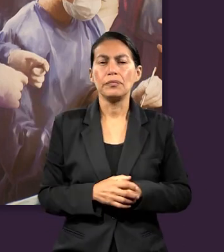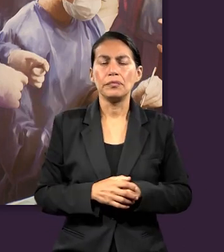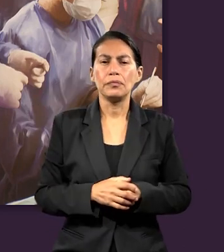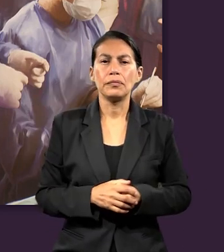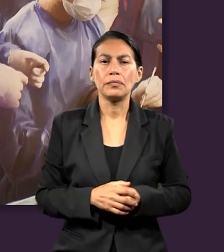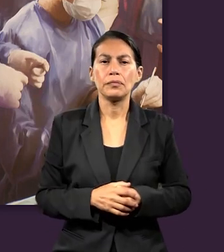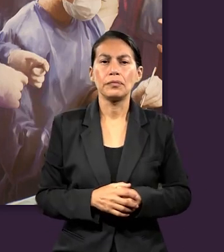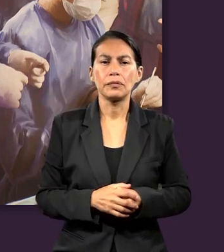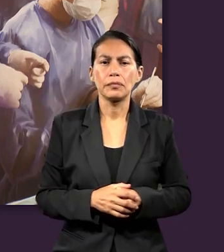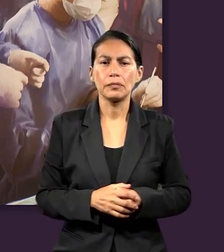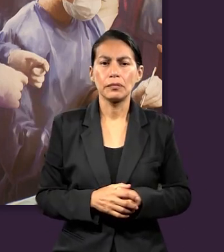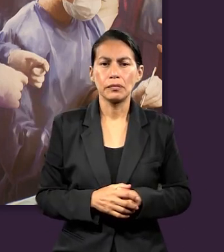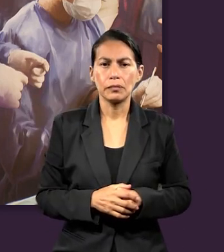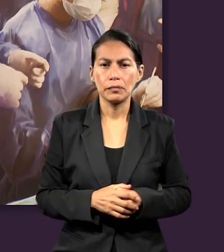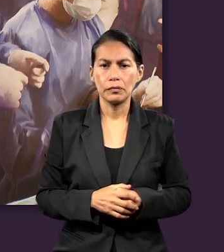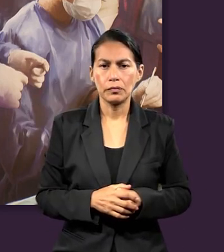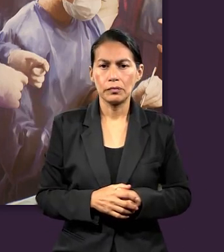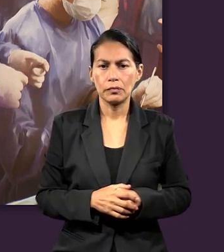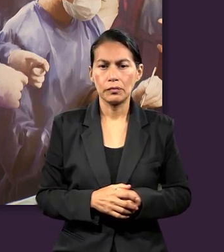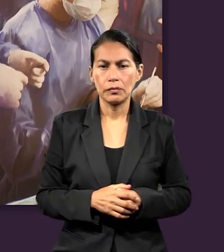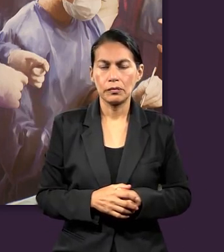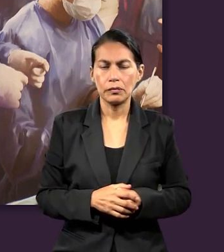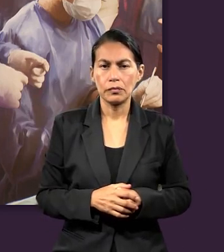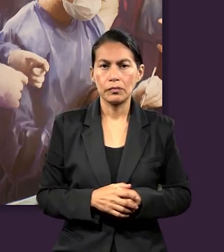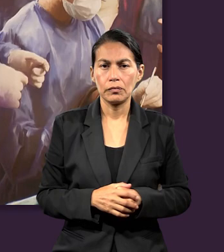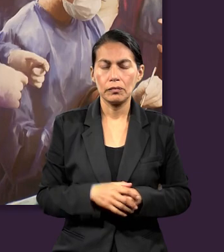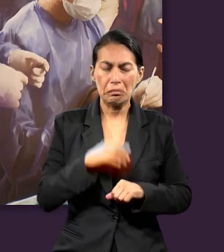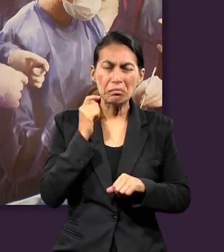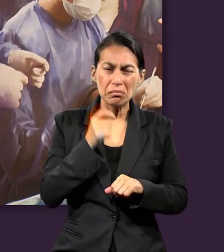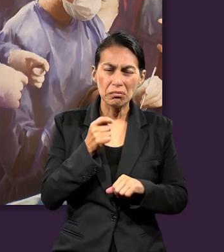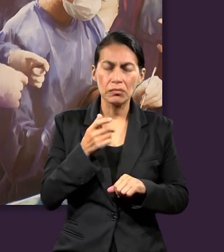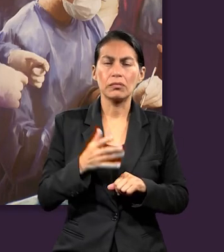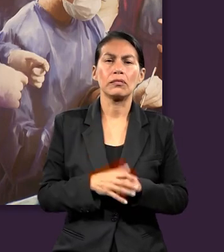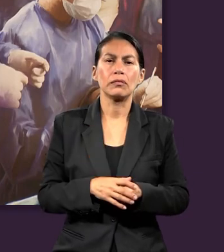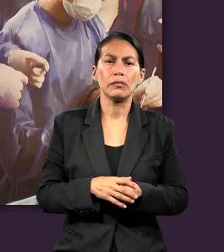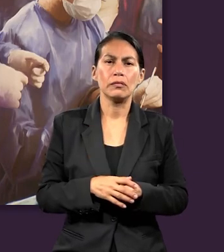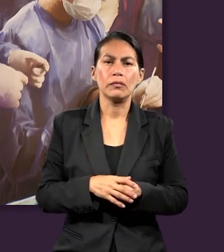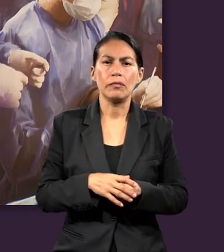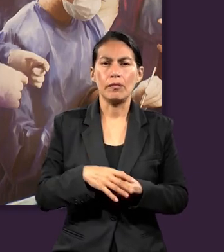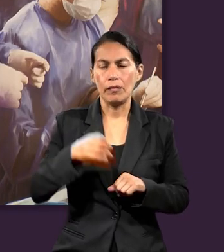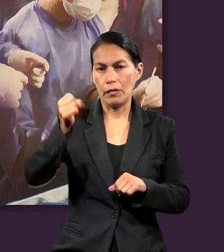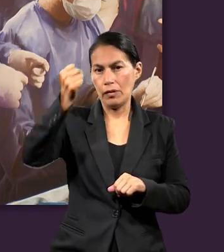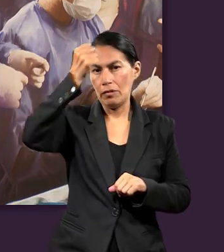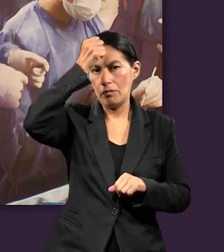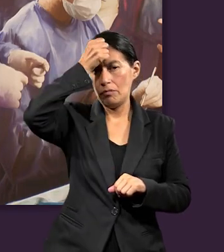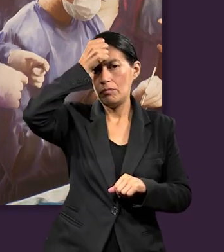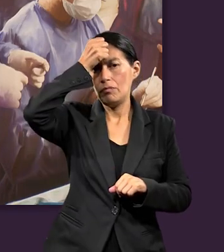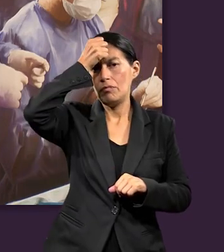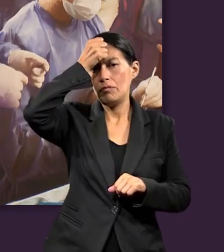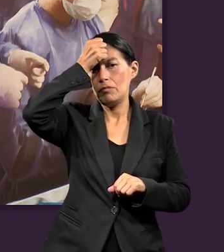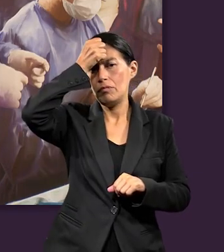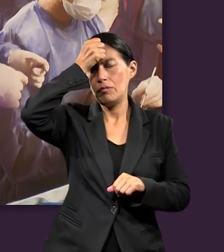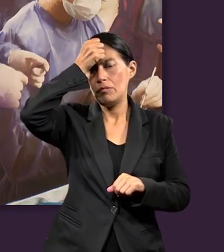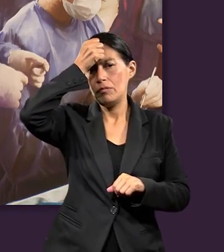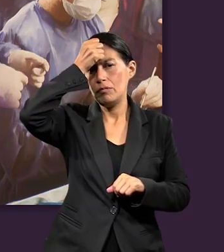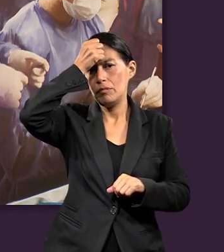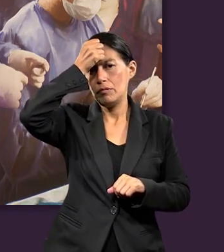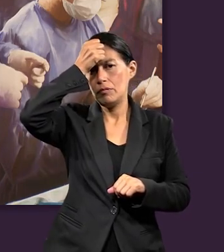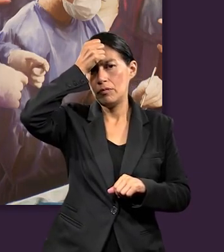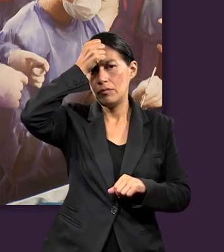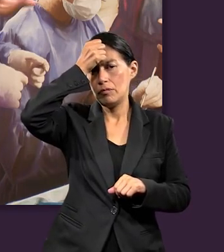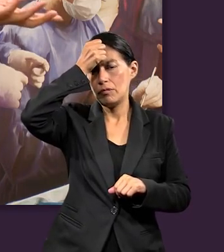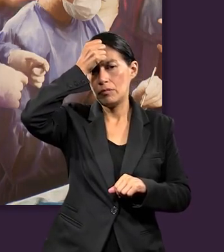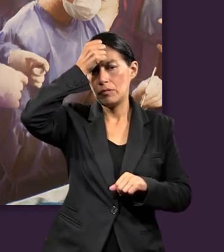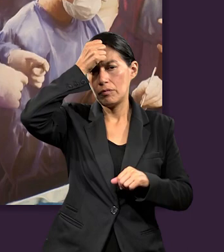y en nuestra en la en la mano y en la frente la razón es que ahí